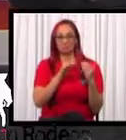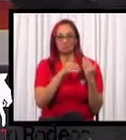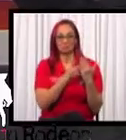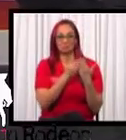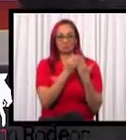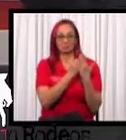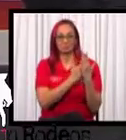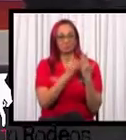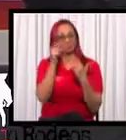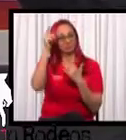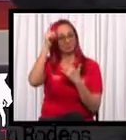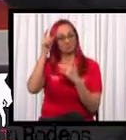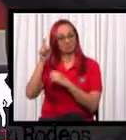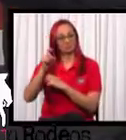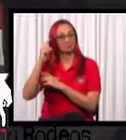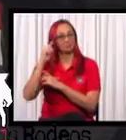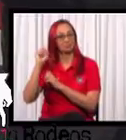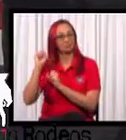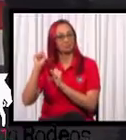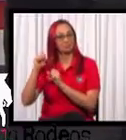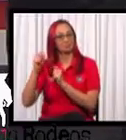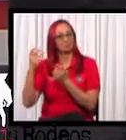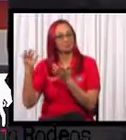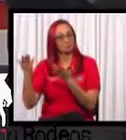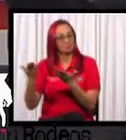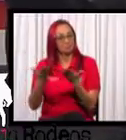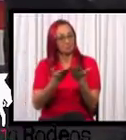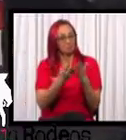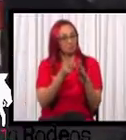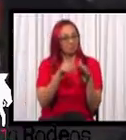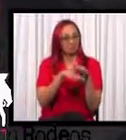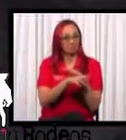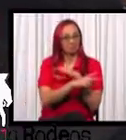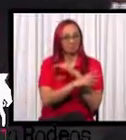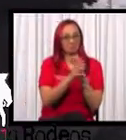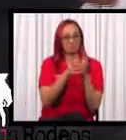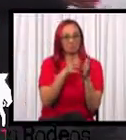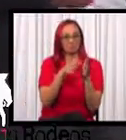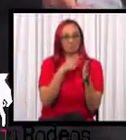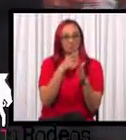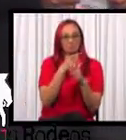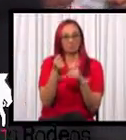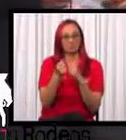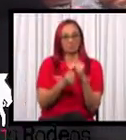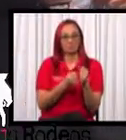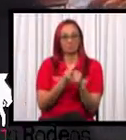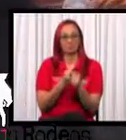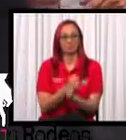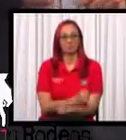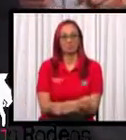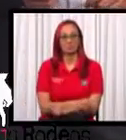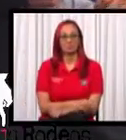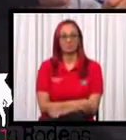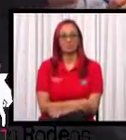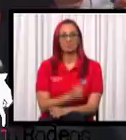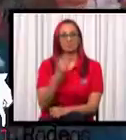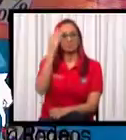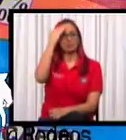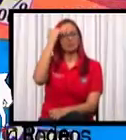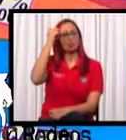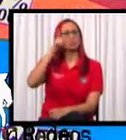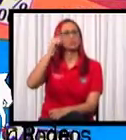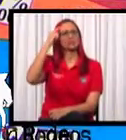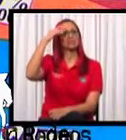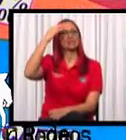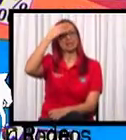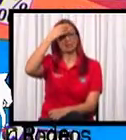se requiere para poder estar ingresando este arroz en los primeros meses del año 2017. Don David, ¿por qué ustedes creen o